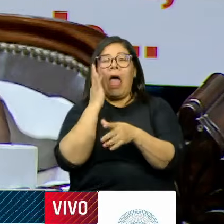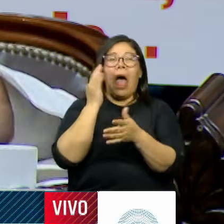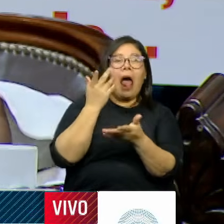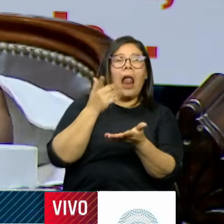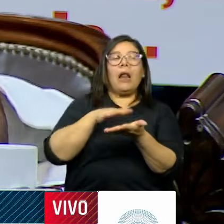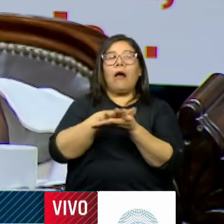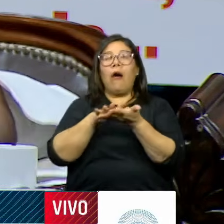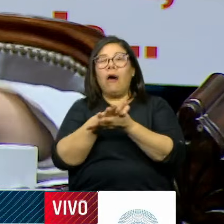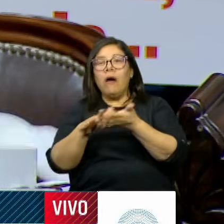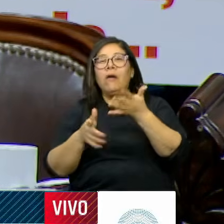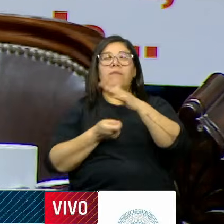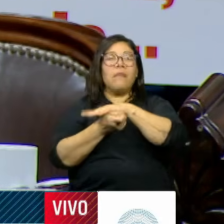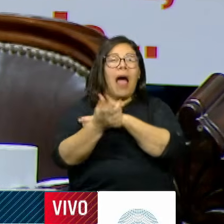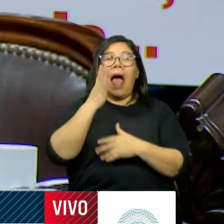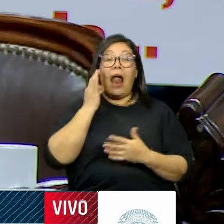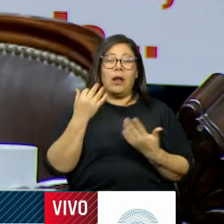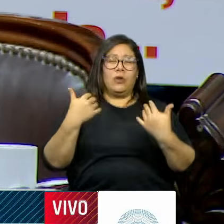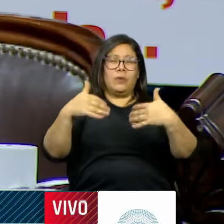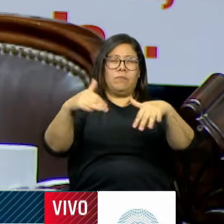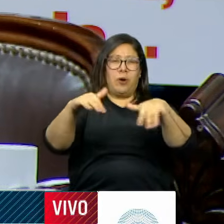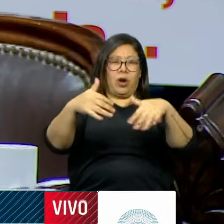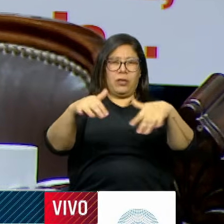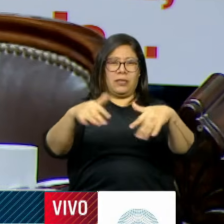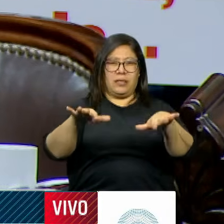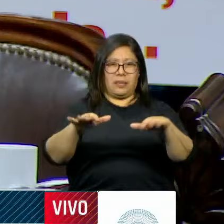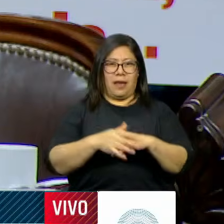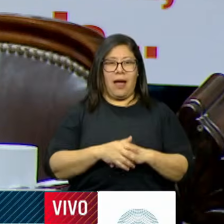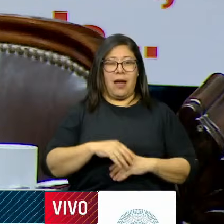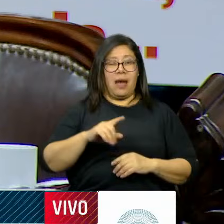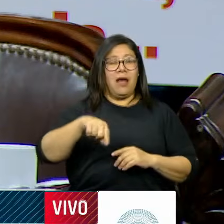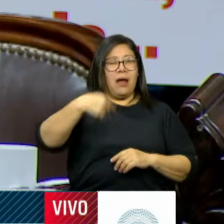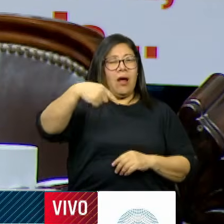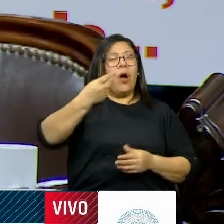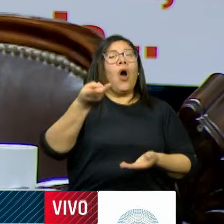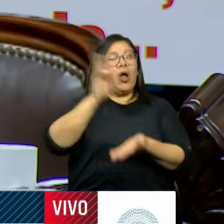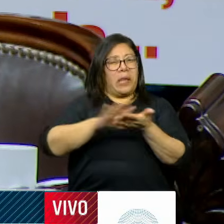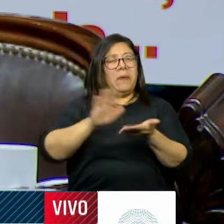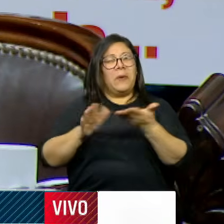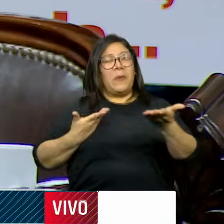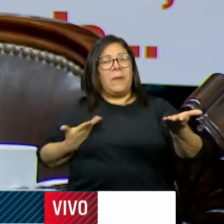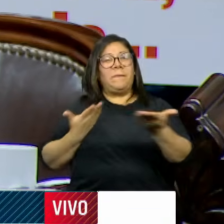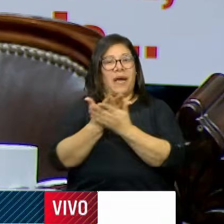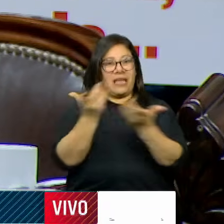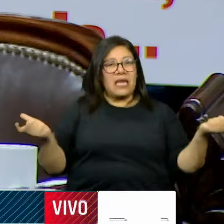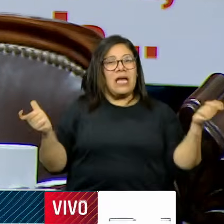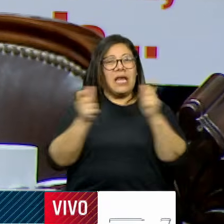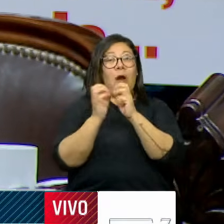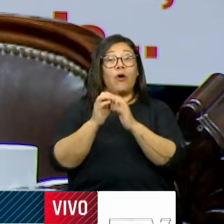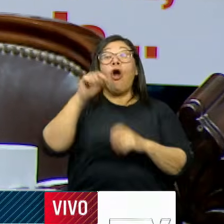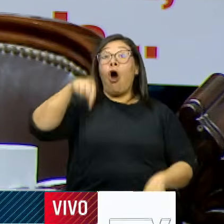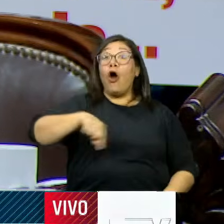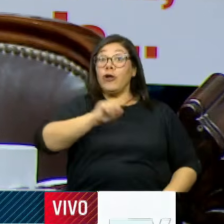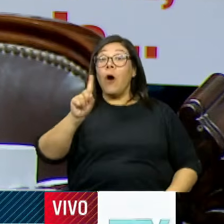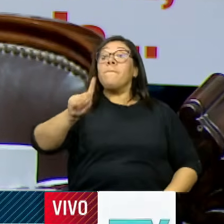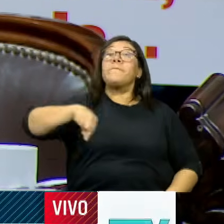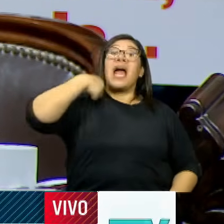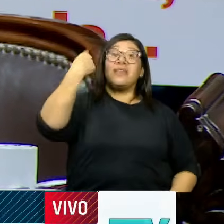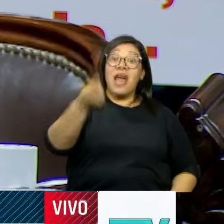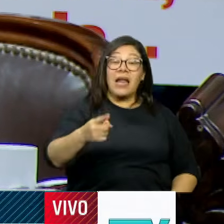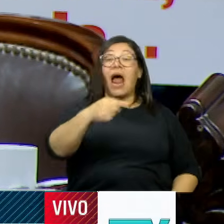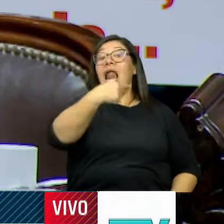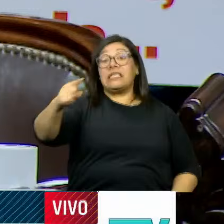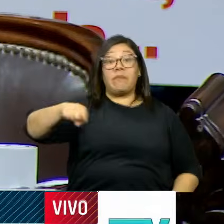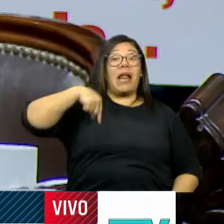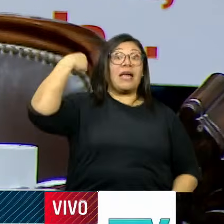más el negocio para uno. No se preocupen, porque vamos a volver a insistir. Y si no es hoy, será mañana o será la semana